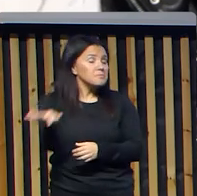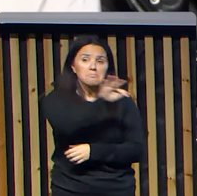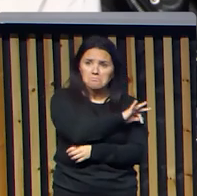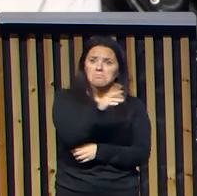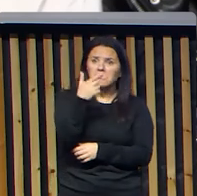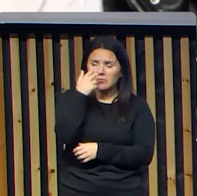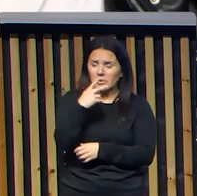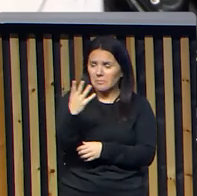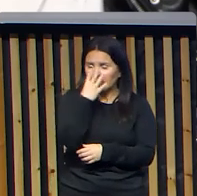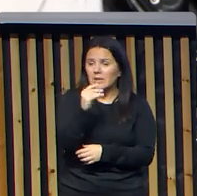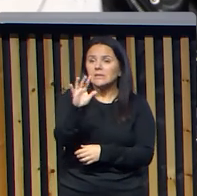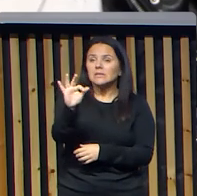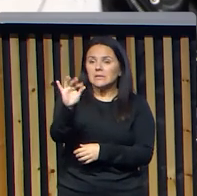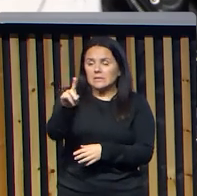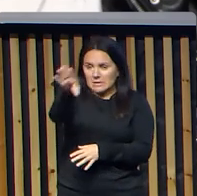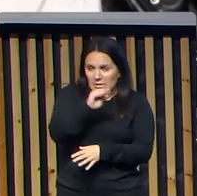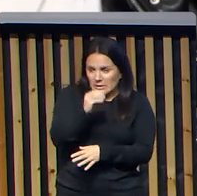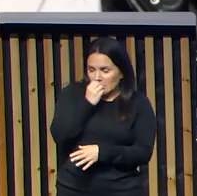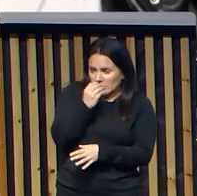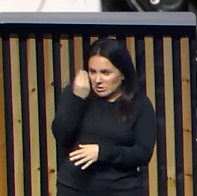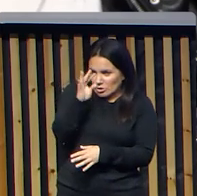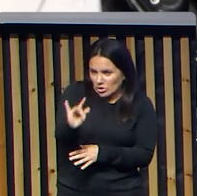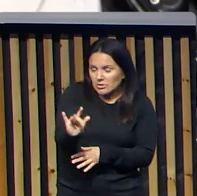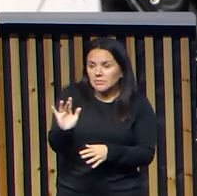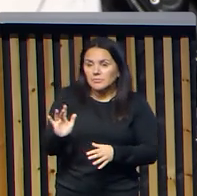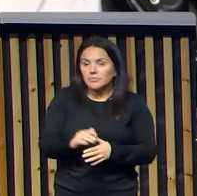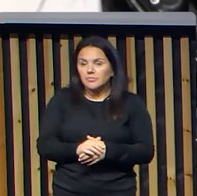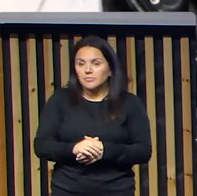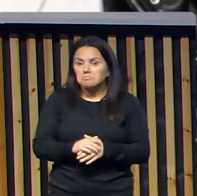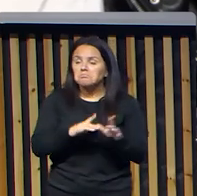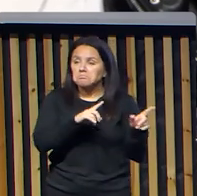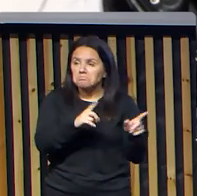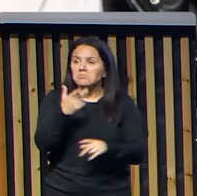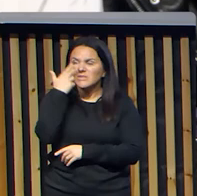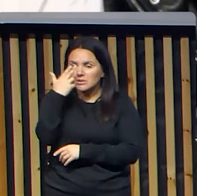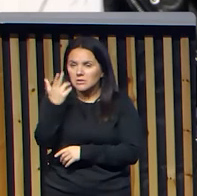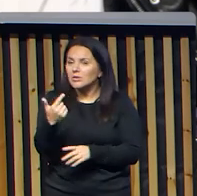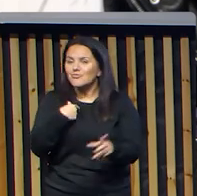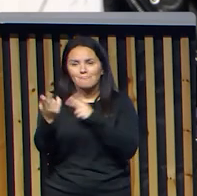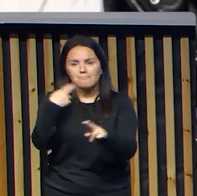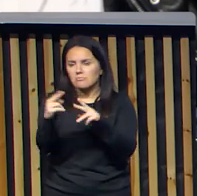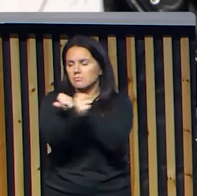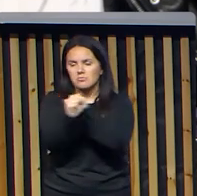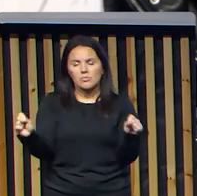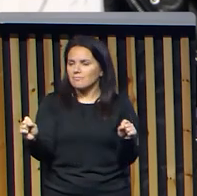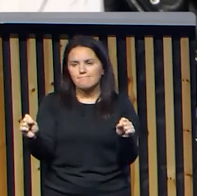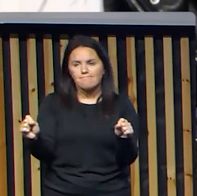interesante yo no tengo la respuesta porque no he trabajado nunca con el 010 digamos pero seguramente